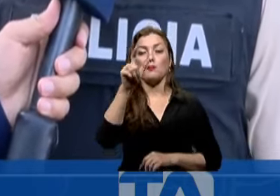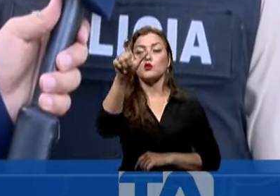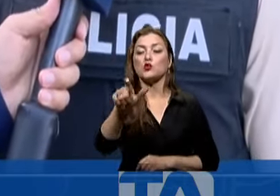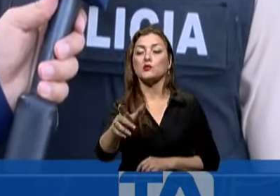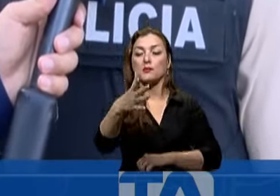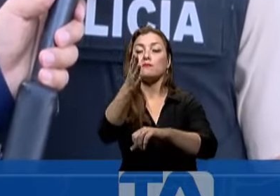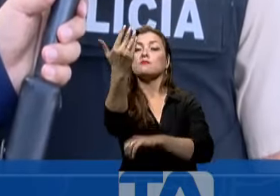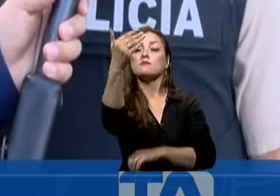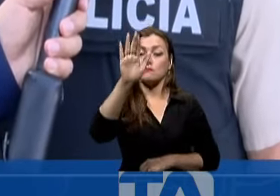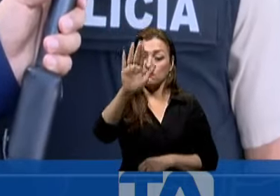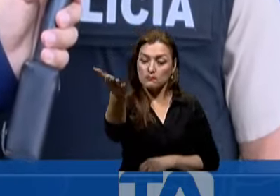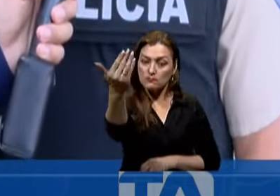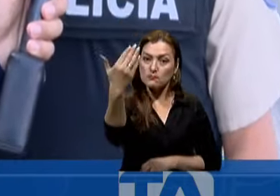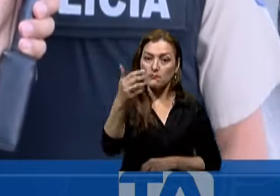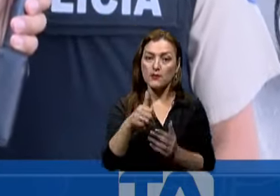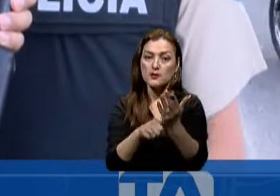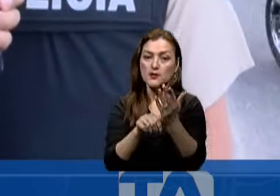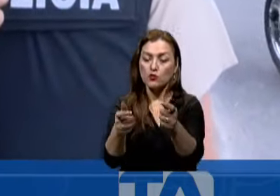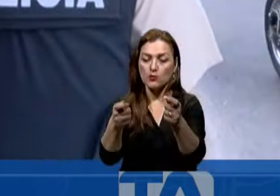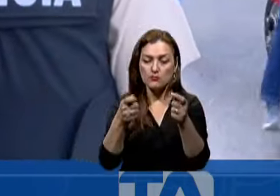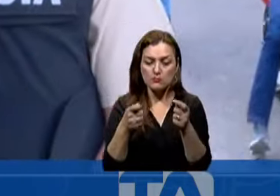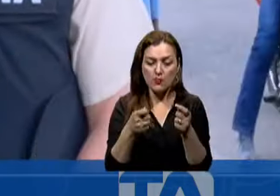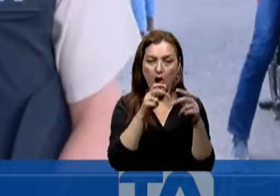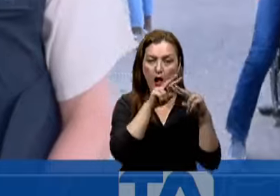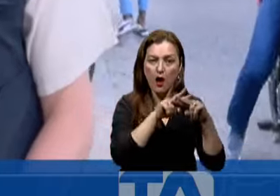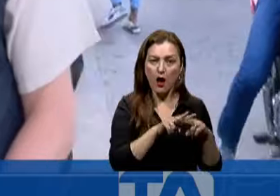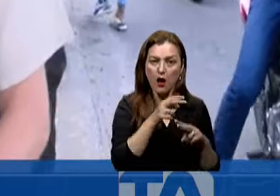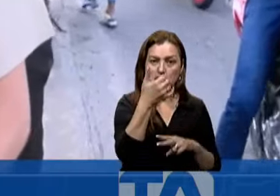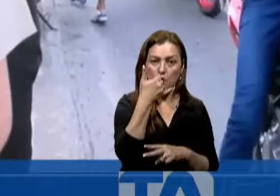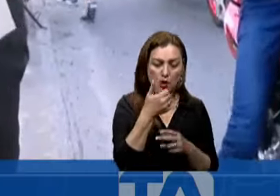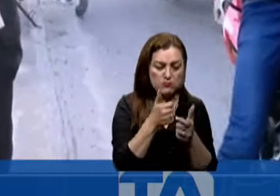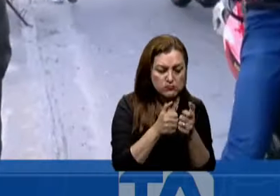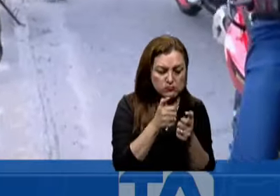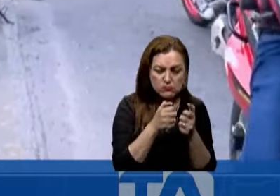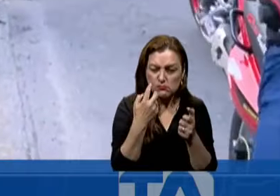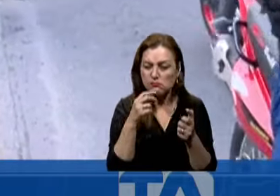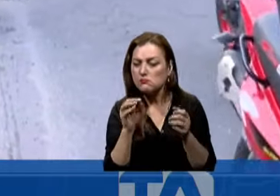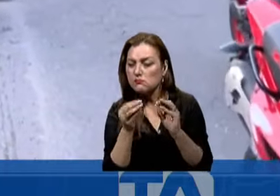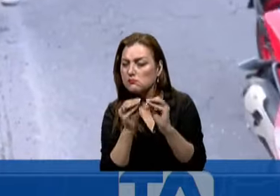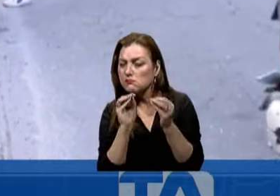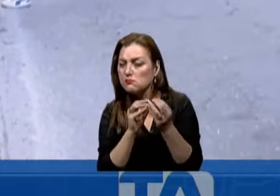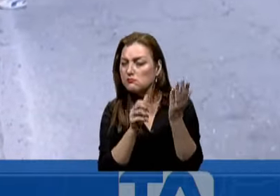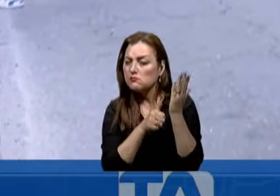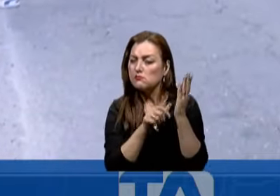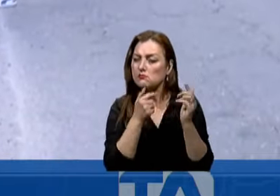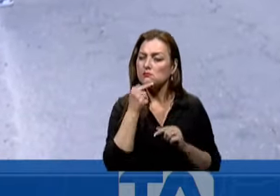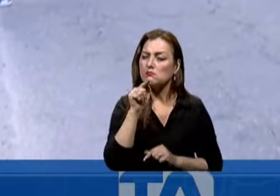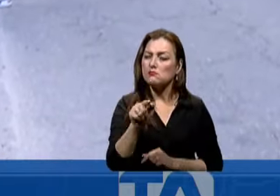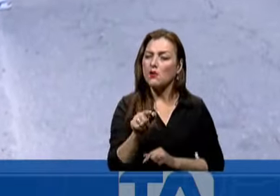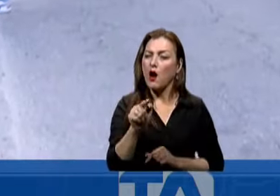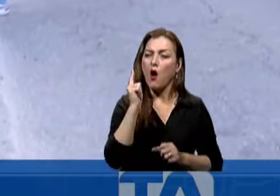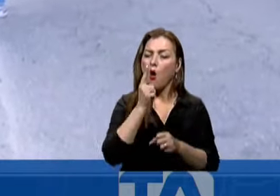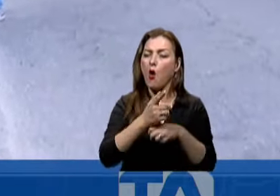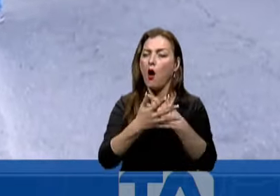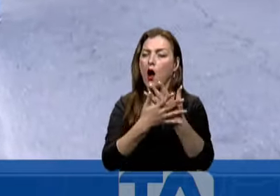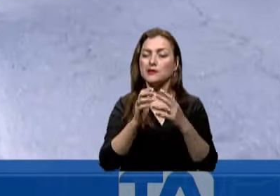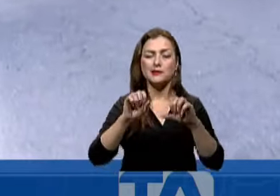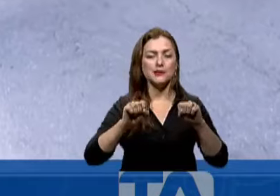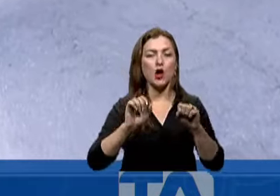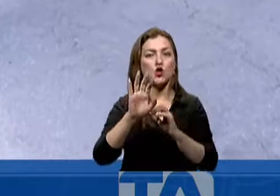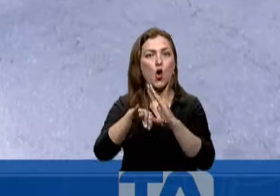justicia, verificamos que las motocicletas se encuentren con todos sus documentos en regla y de igual manera realizamos las acciones conjuntas con